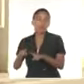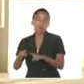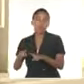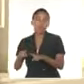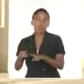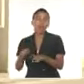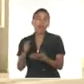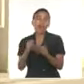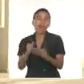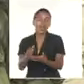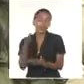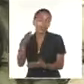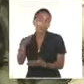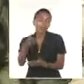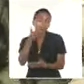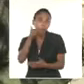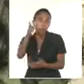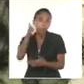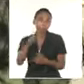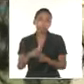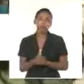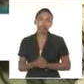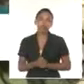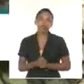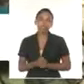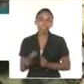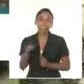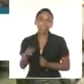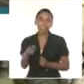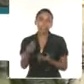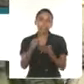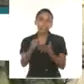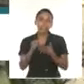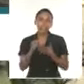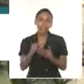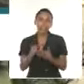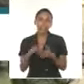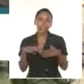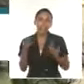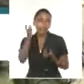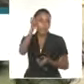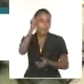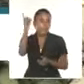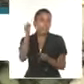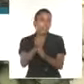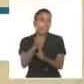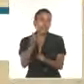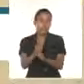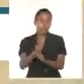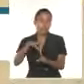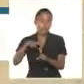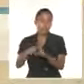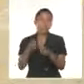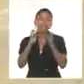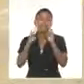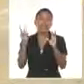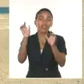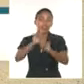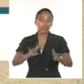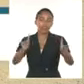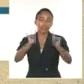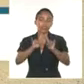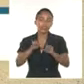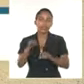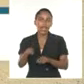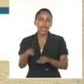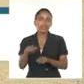futuro desarrollar la carrera. Creo que esa disciplina nos va a servir muchísimo para nuestra experiencia laboral y nuestra vida universitaria. Esto sí sirve para